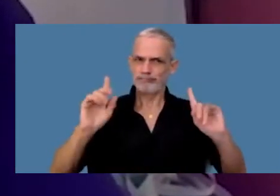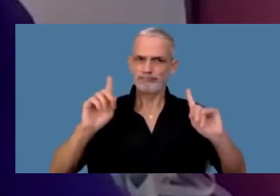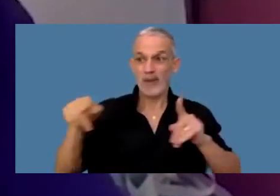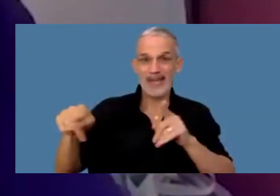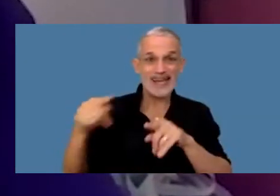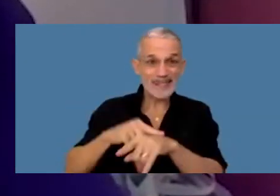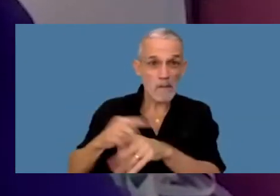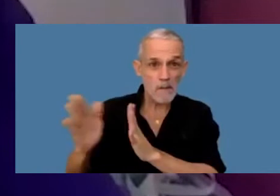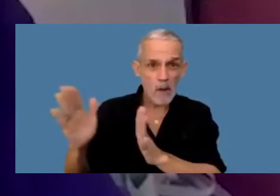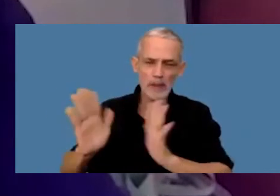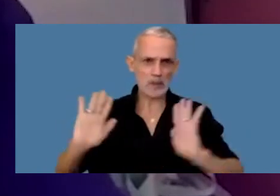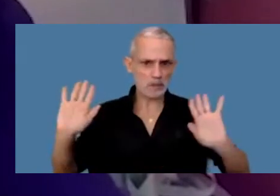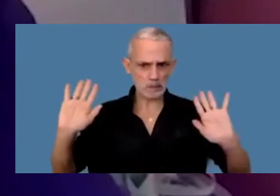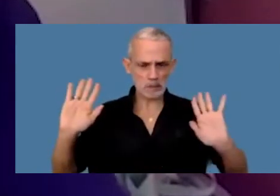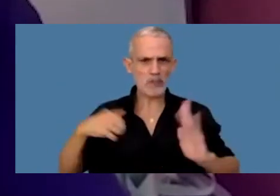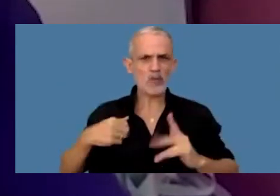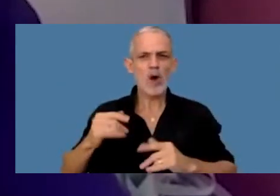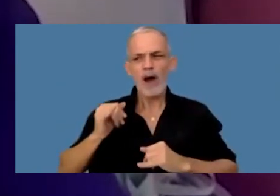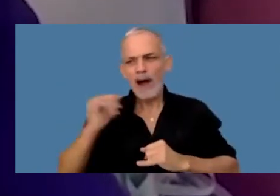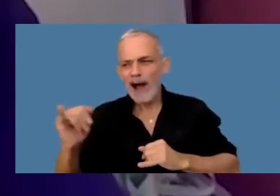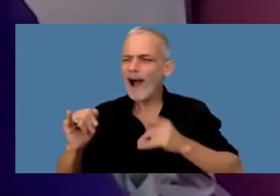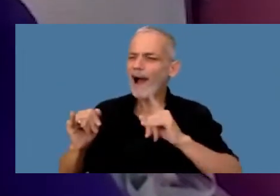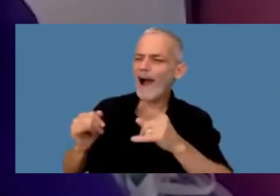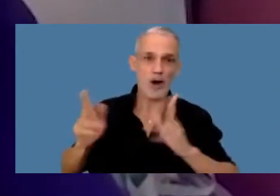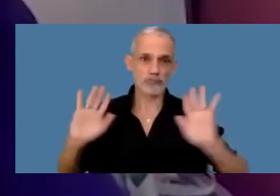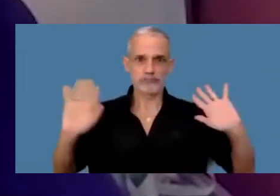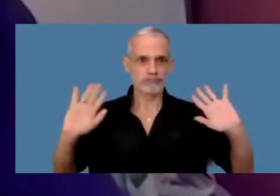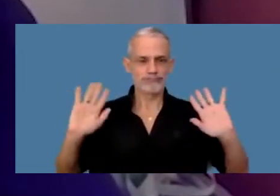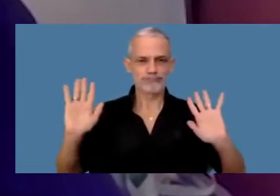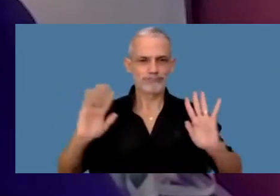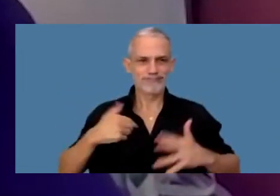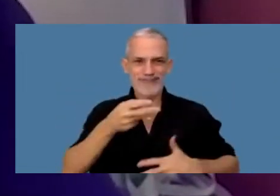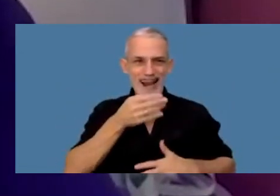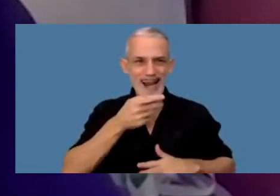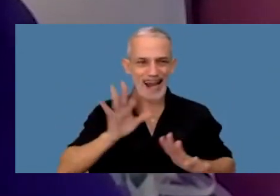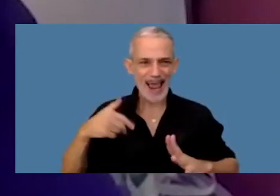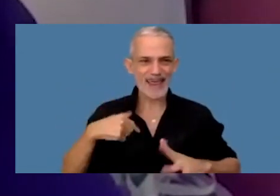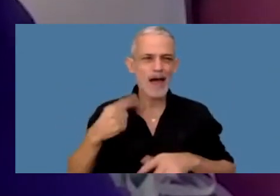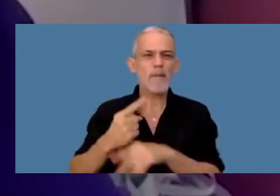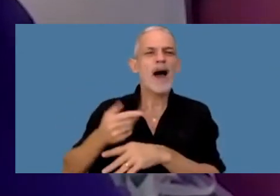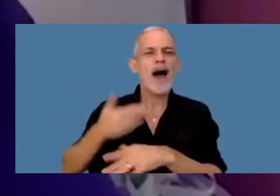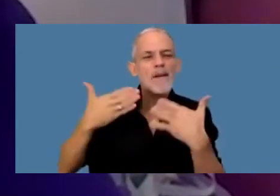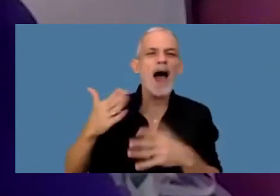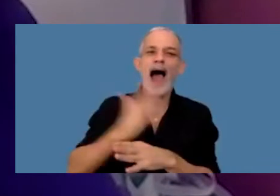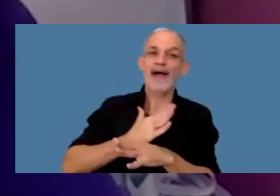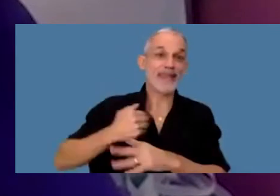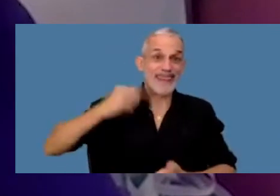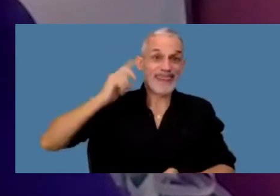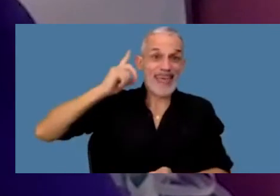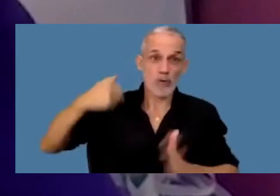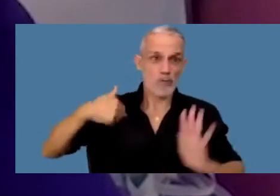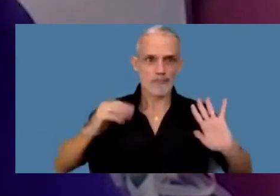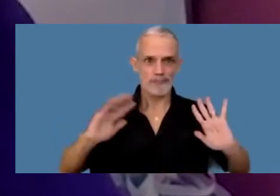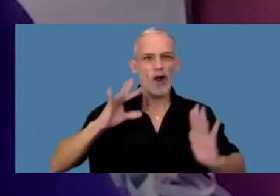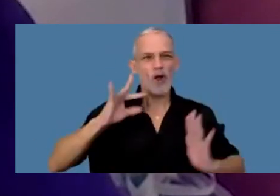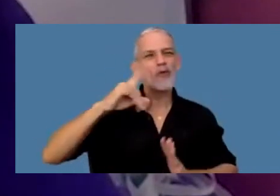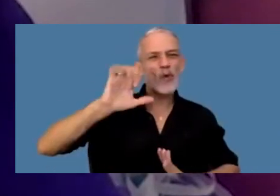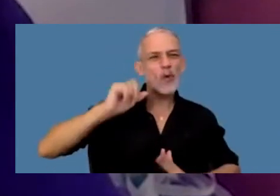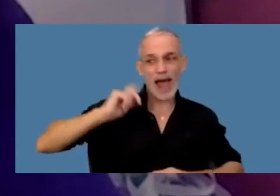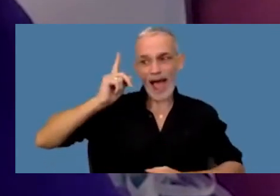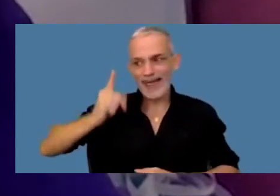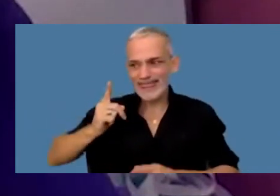9 meses en contacto con su mamá, y lo que más necesita cuando sale es seguir en contacto con su mamá. Así